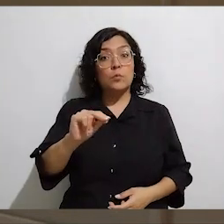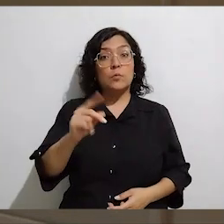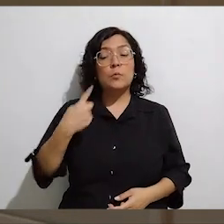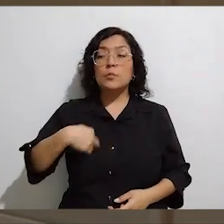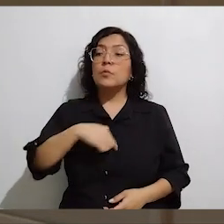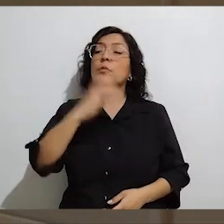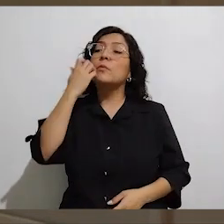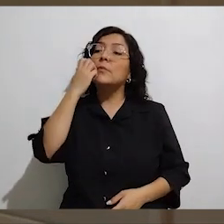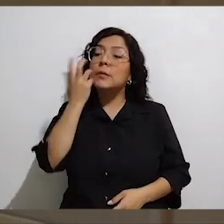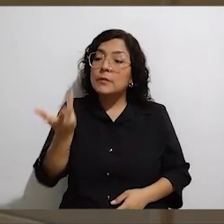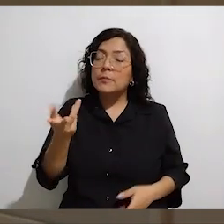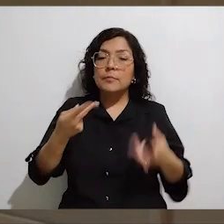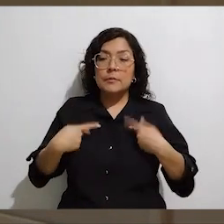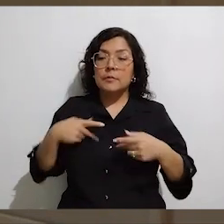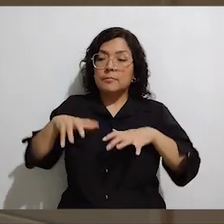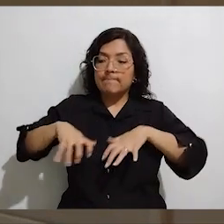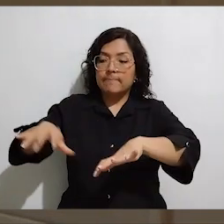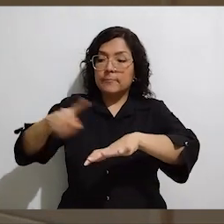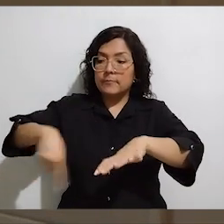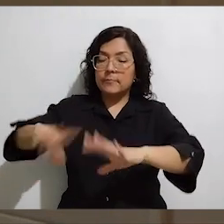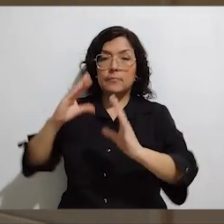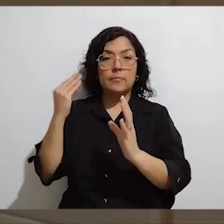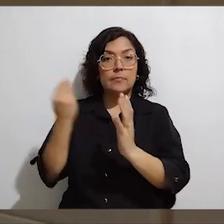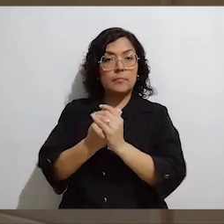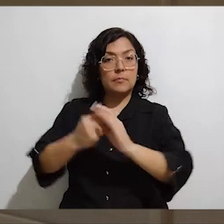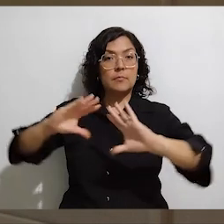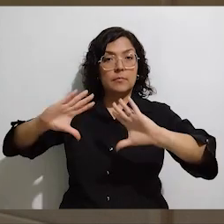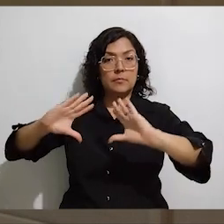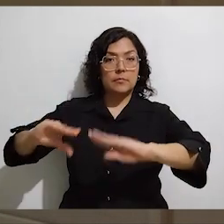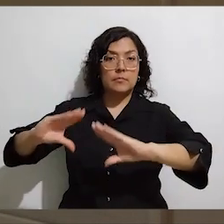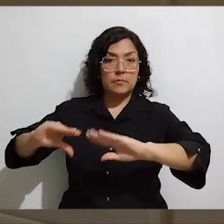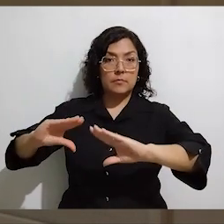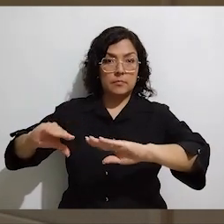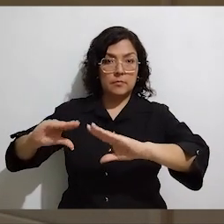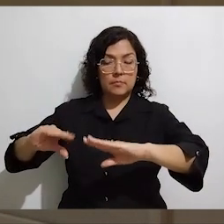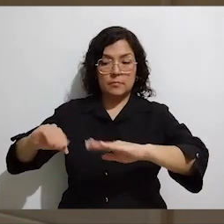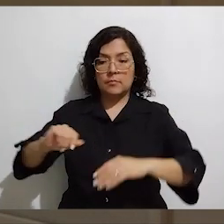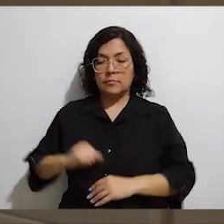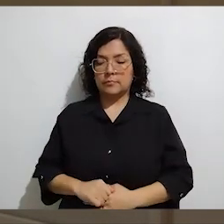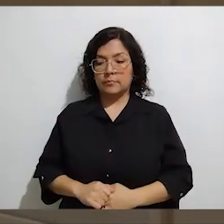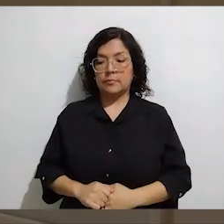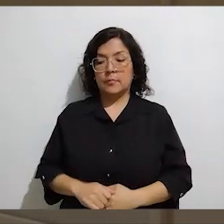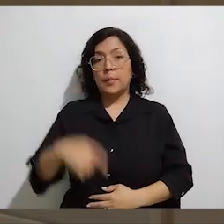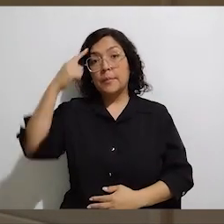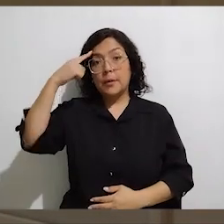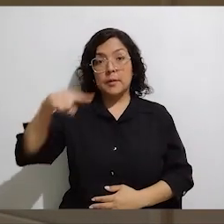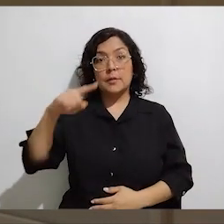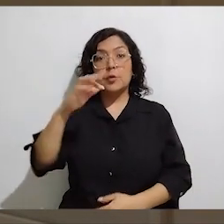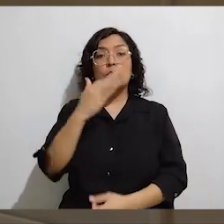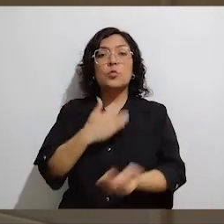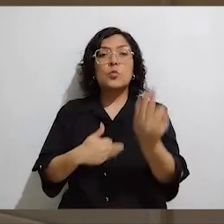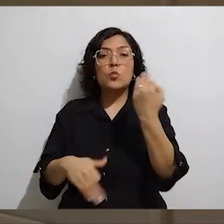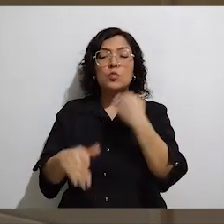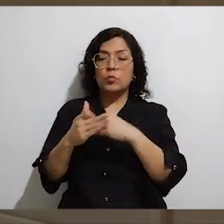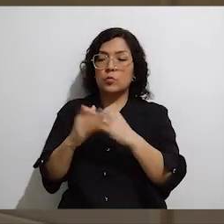ciudadanía que para poder abordar estos temas como en una iniciativa popular, como en una agenda pública, como una agenda comunitaria, como una